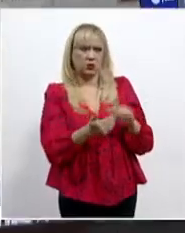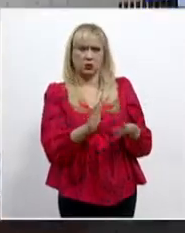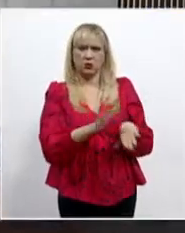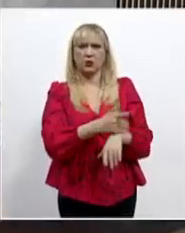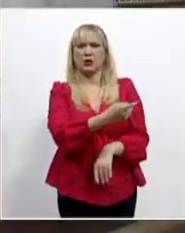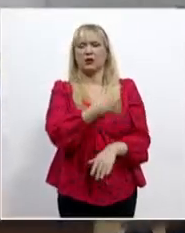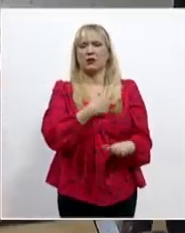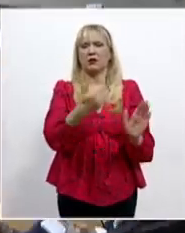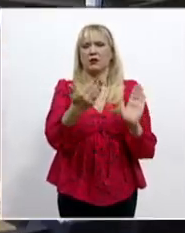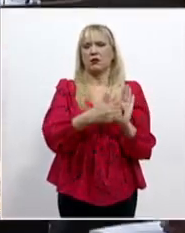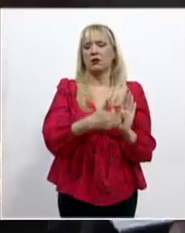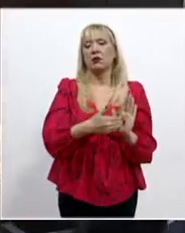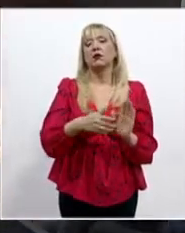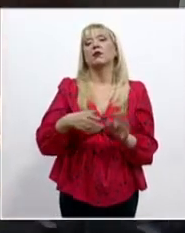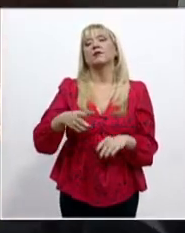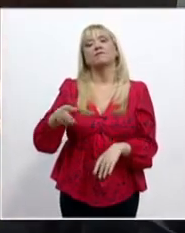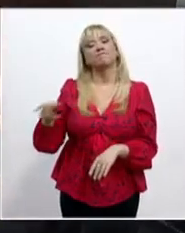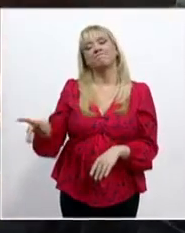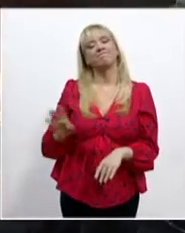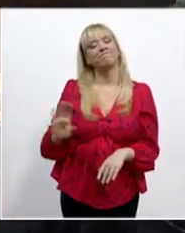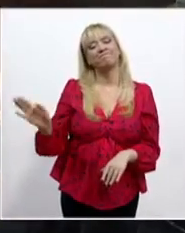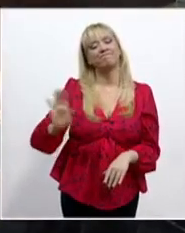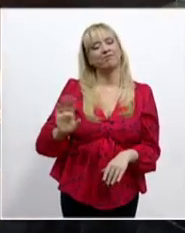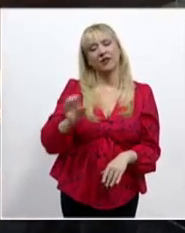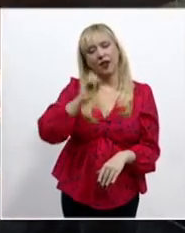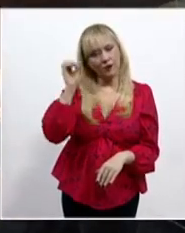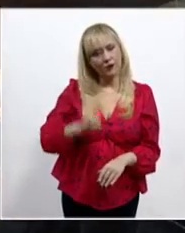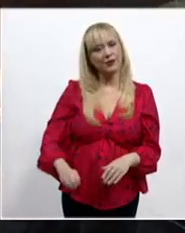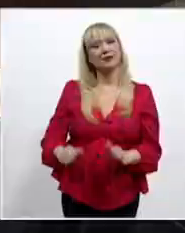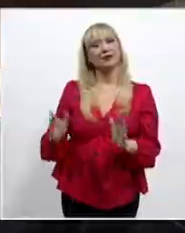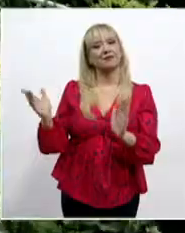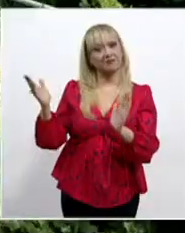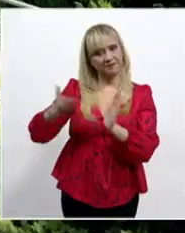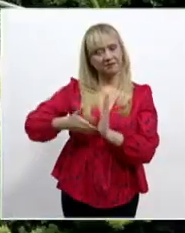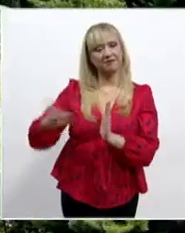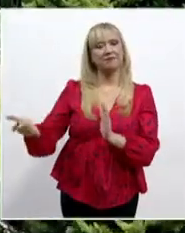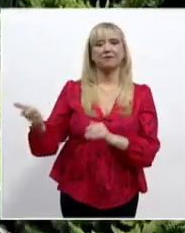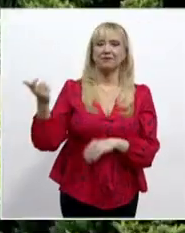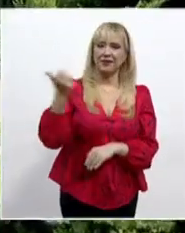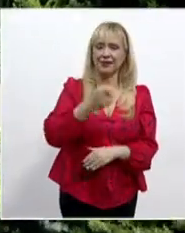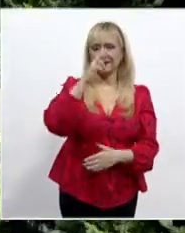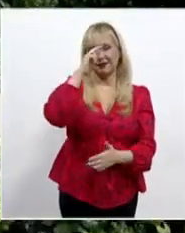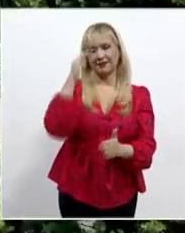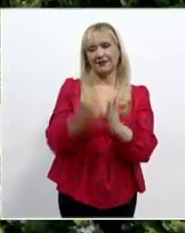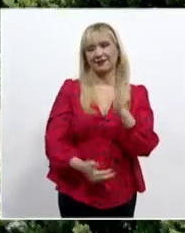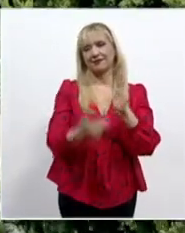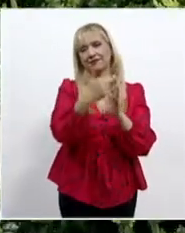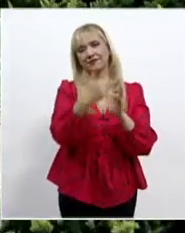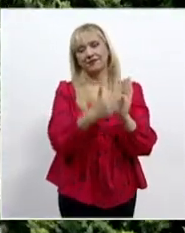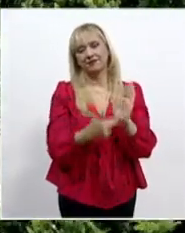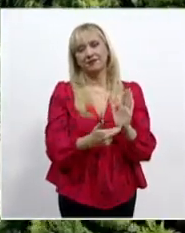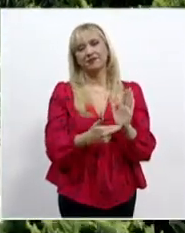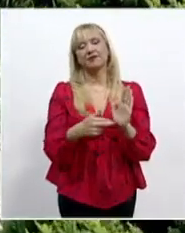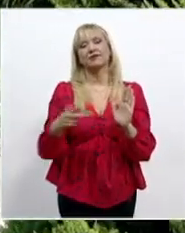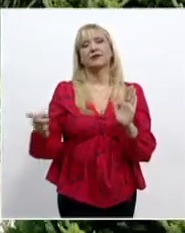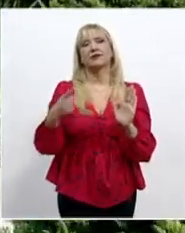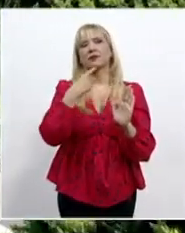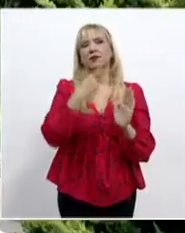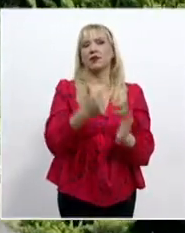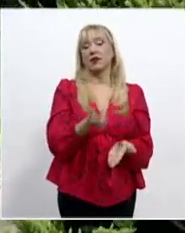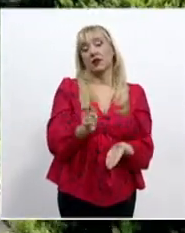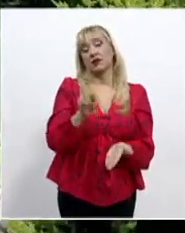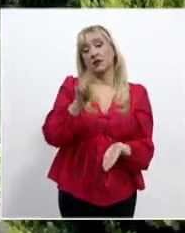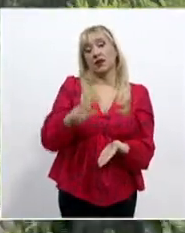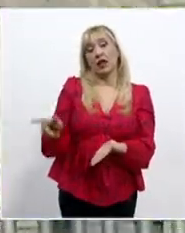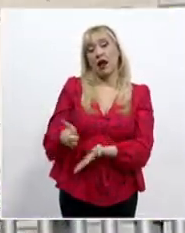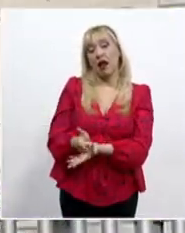de la empresa, con los cuales pretende revocar la sanción que le fue impuesta por la falta que cometió, misma que fue calificada como grave